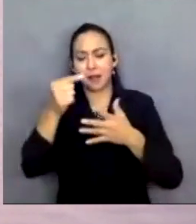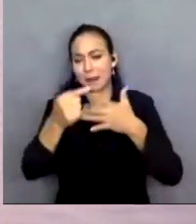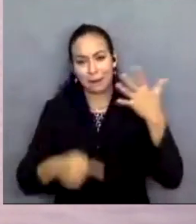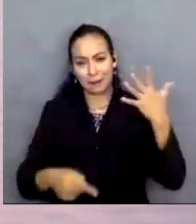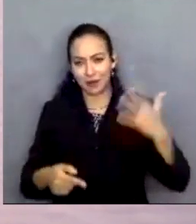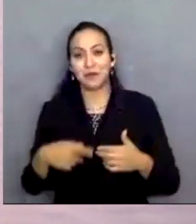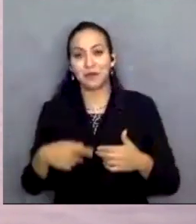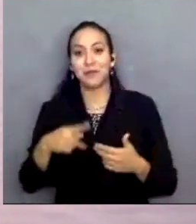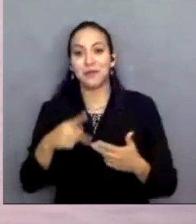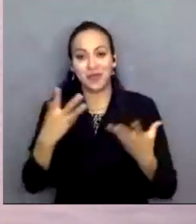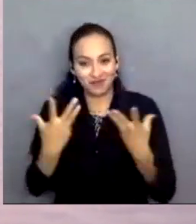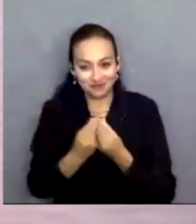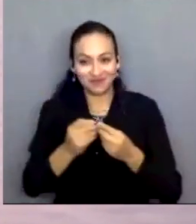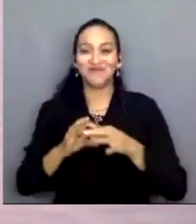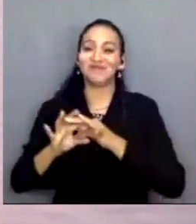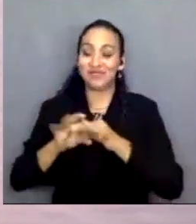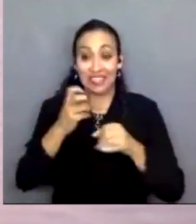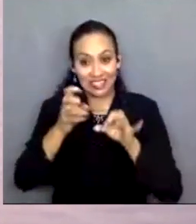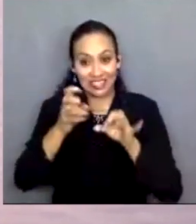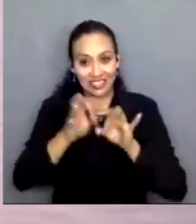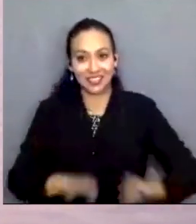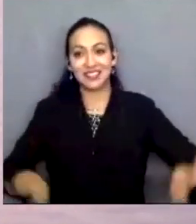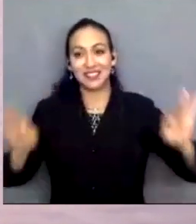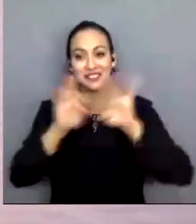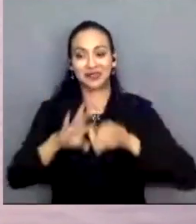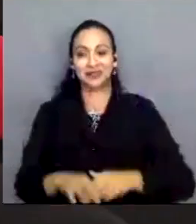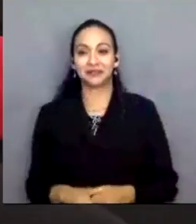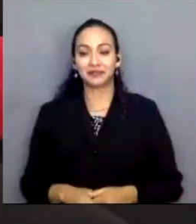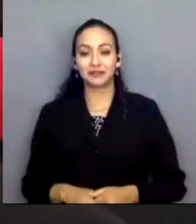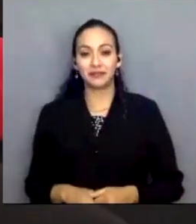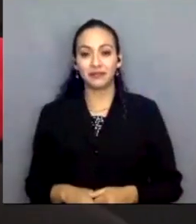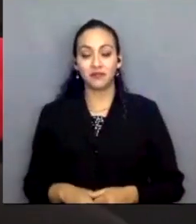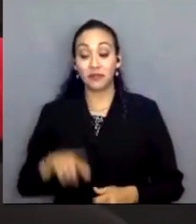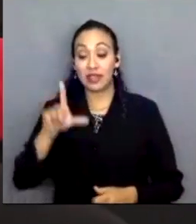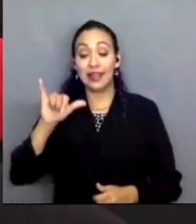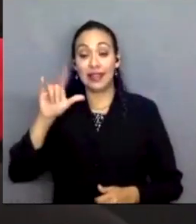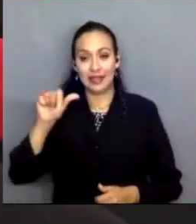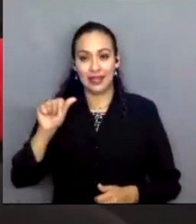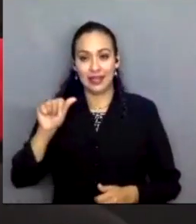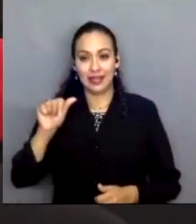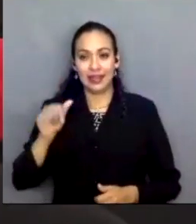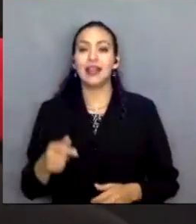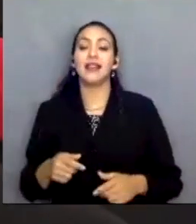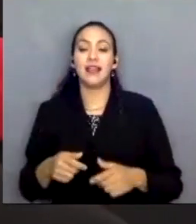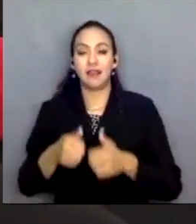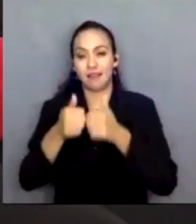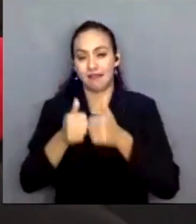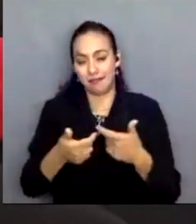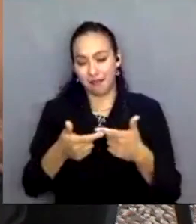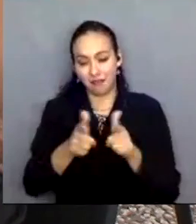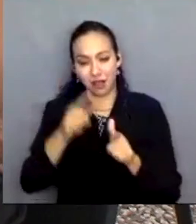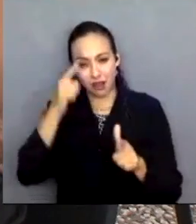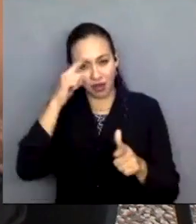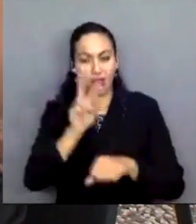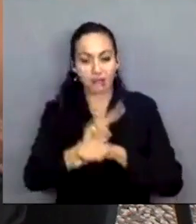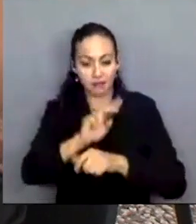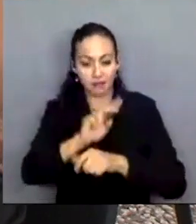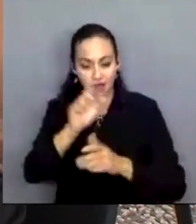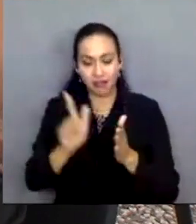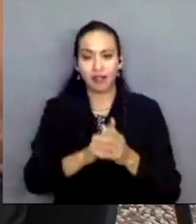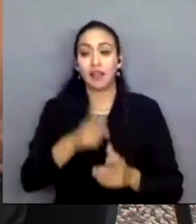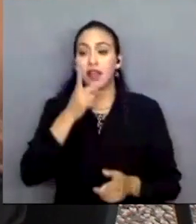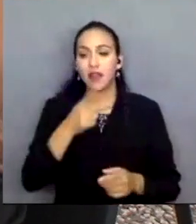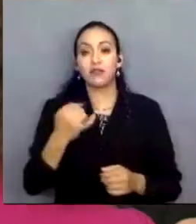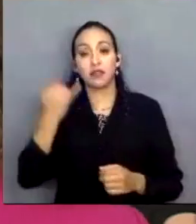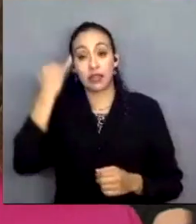parejas, pero ahí vamos, y eso es lo importante. La consejera Lilia Mónica López Benítez subrayó la